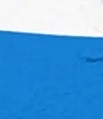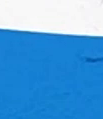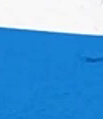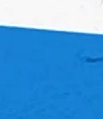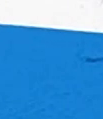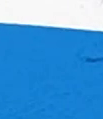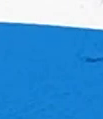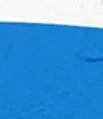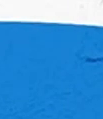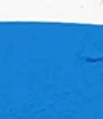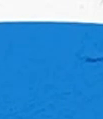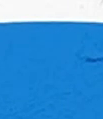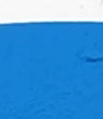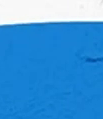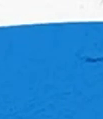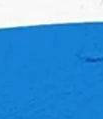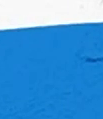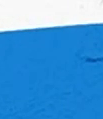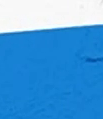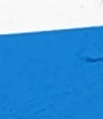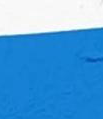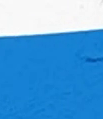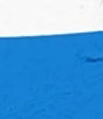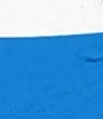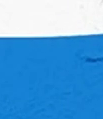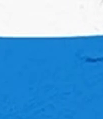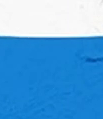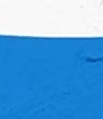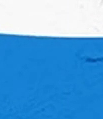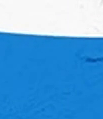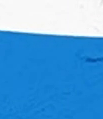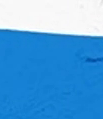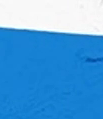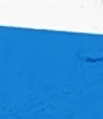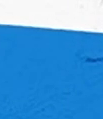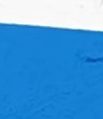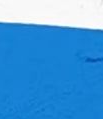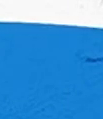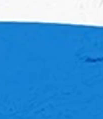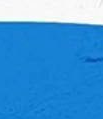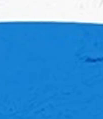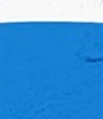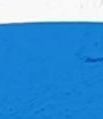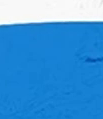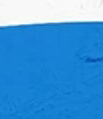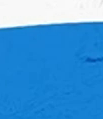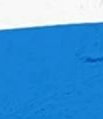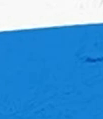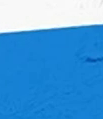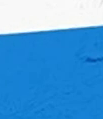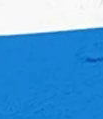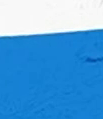Juega creyendo que será posible. Esto fue el sorteo Loto.